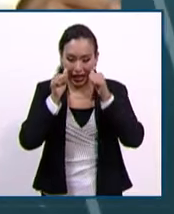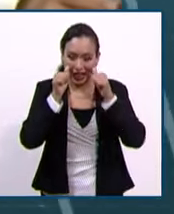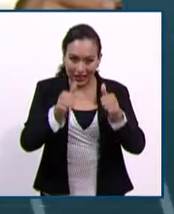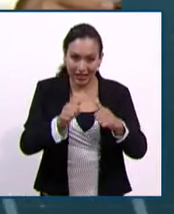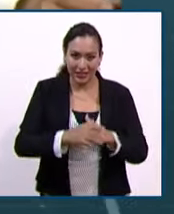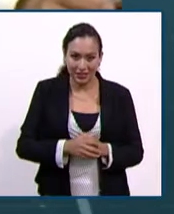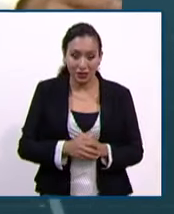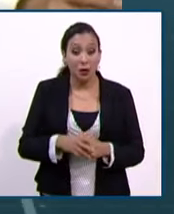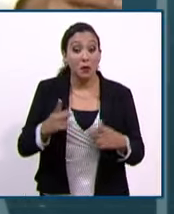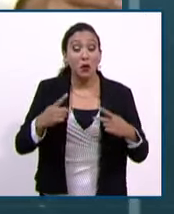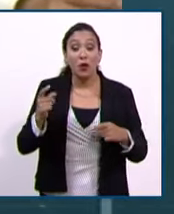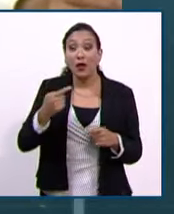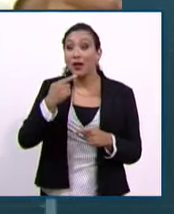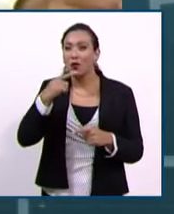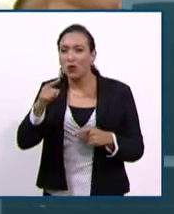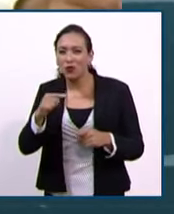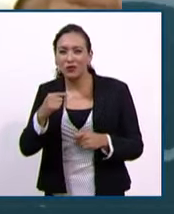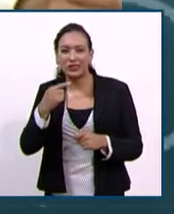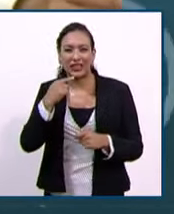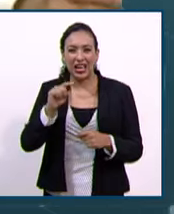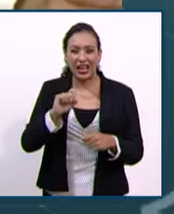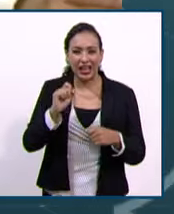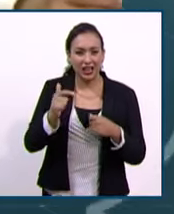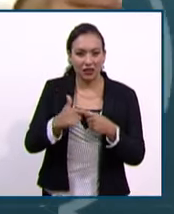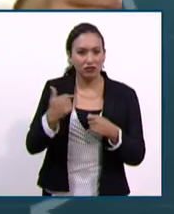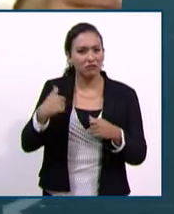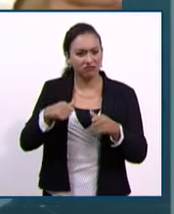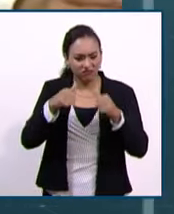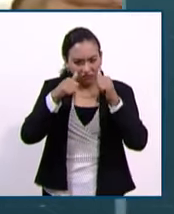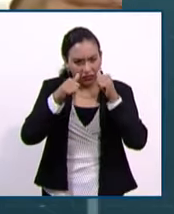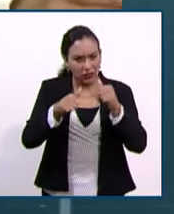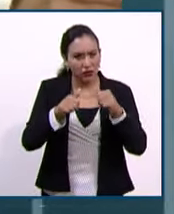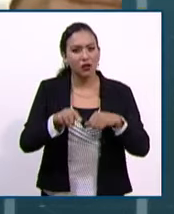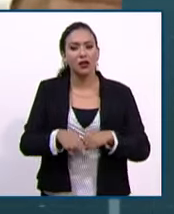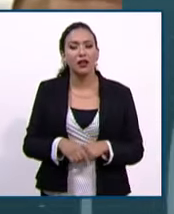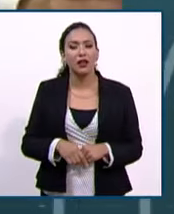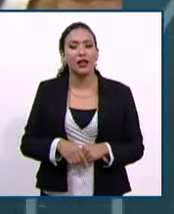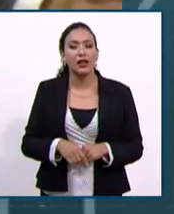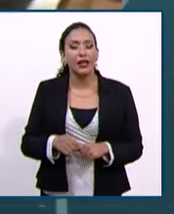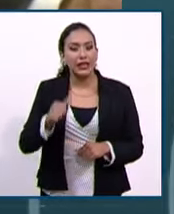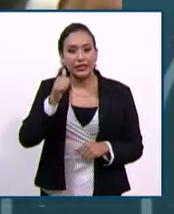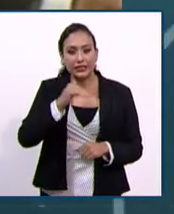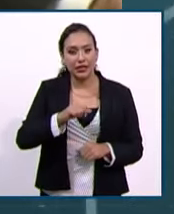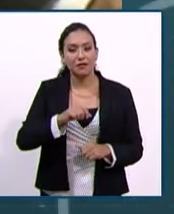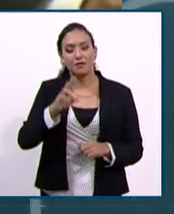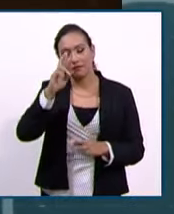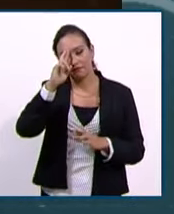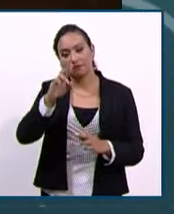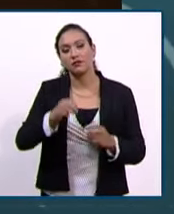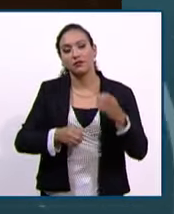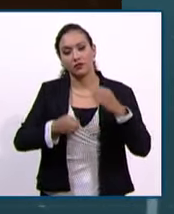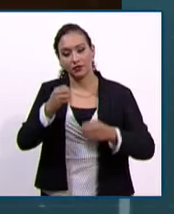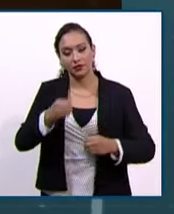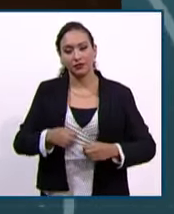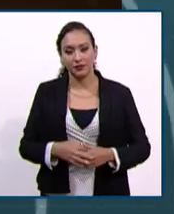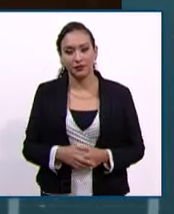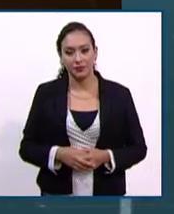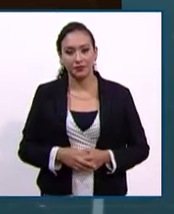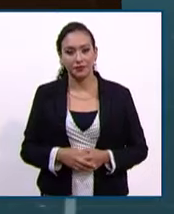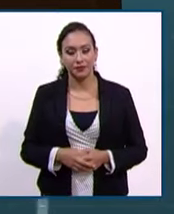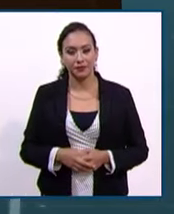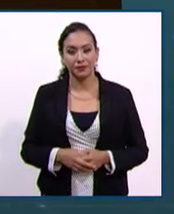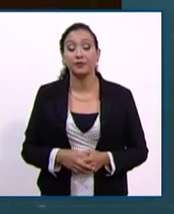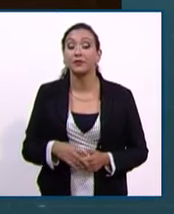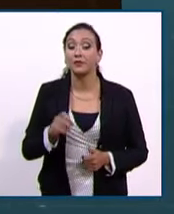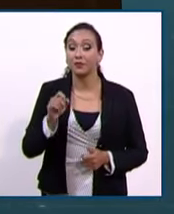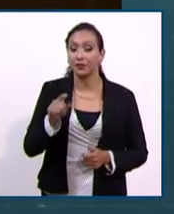de inconformidad que son canalizadas a través de la vía jurisdiccional. Por su parte,